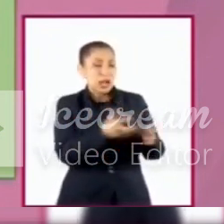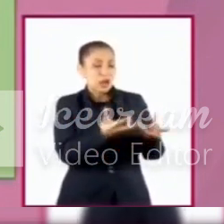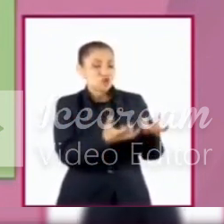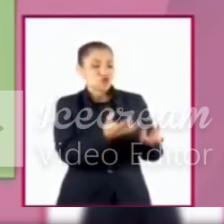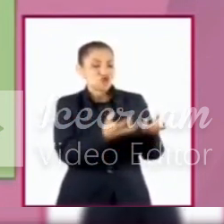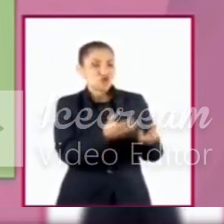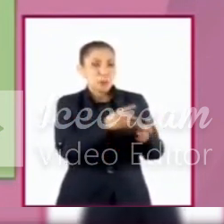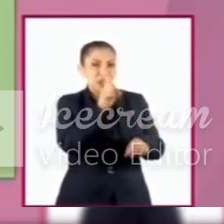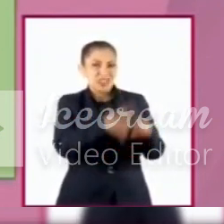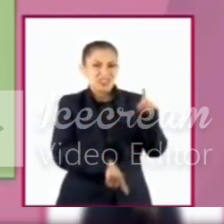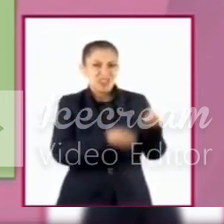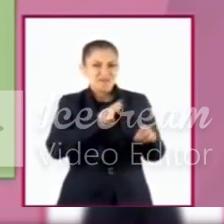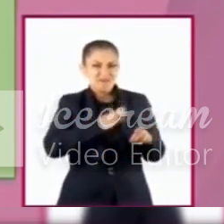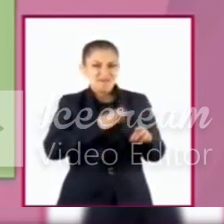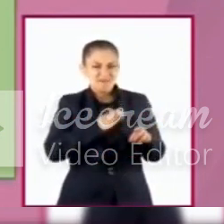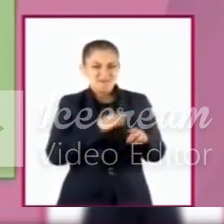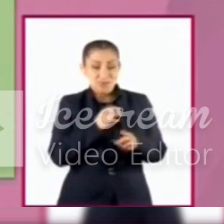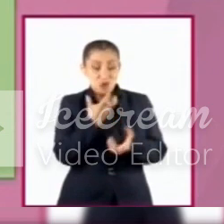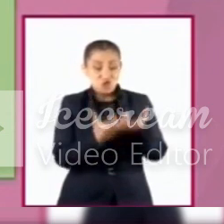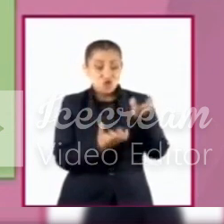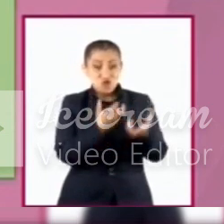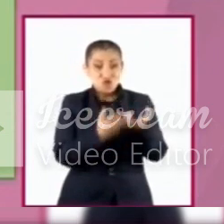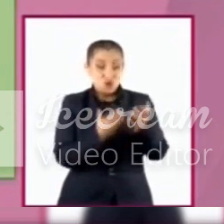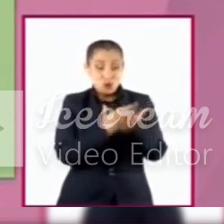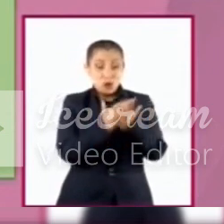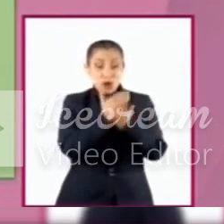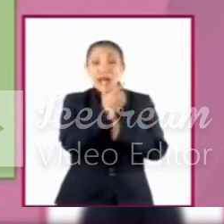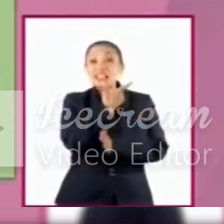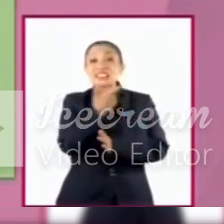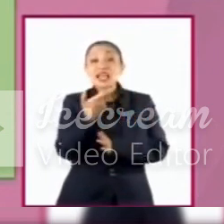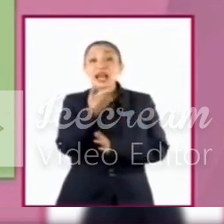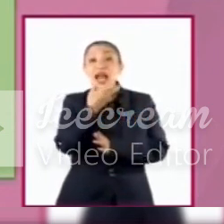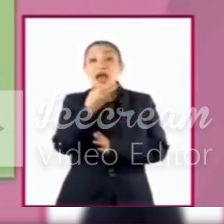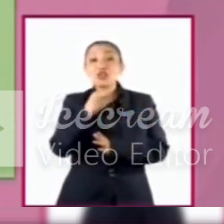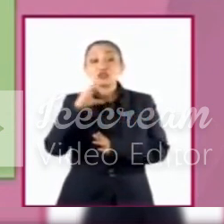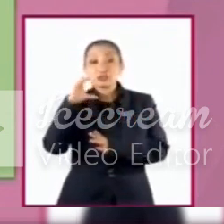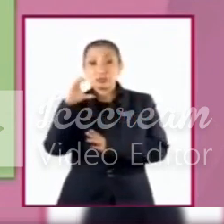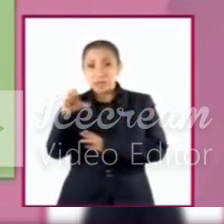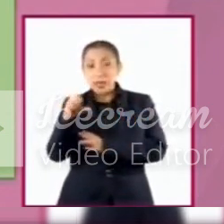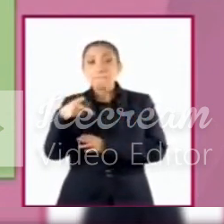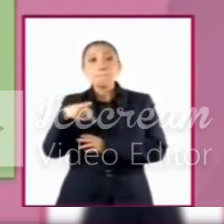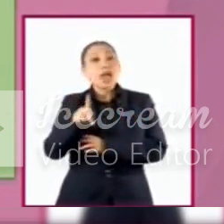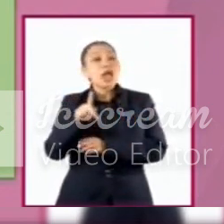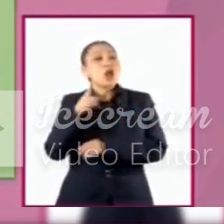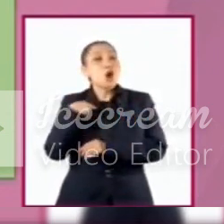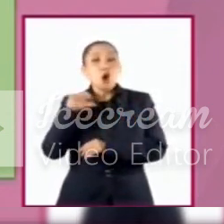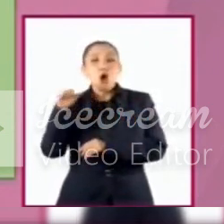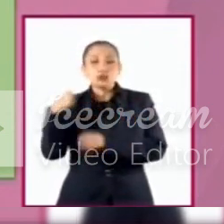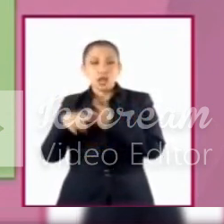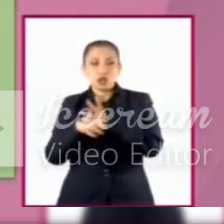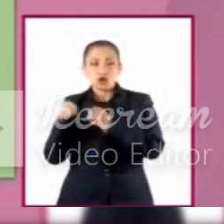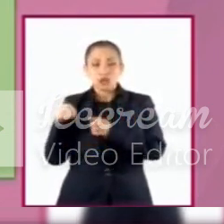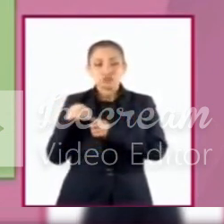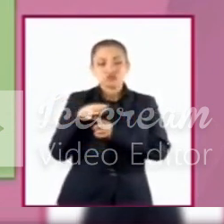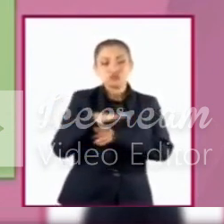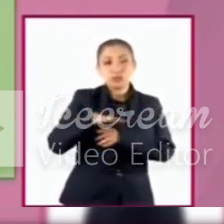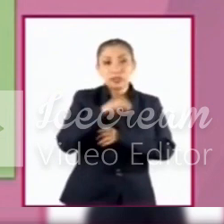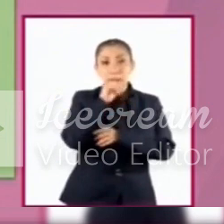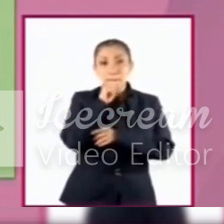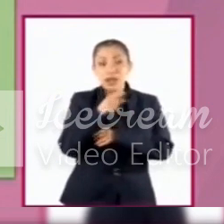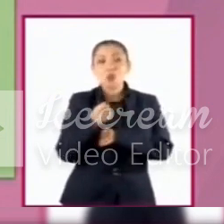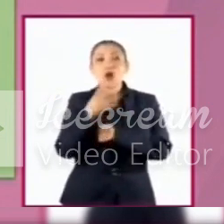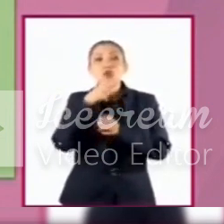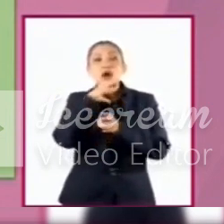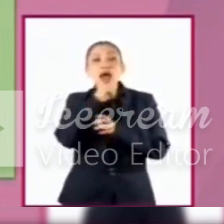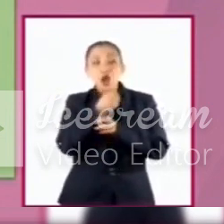calor. El punto de ebullición del agua es de 100 grados Celsius, aunque depende de otros elementos además de la